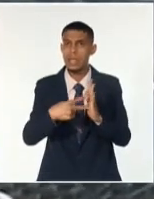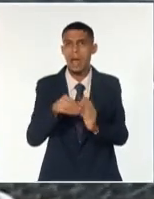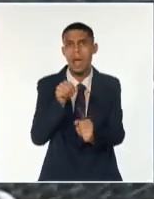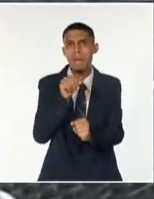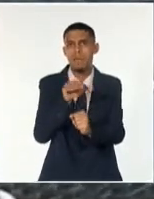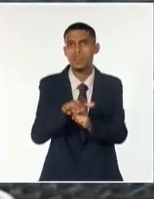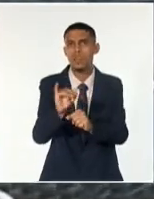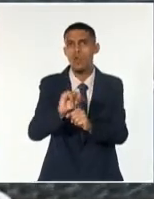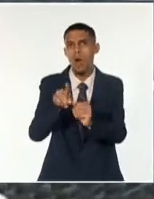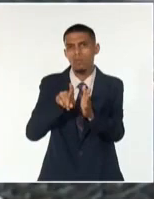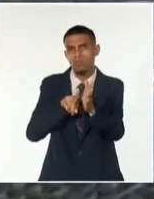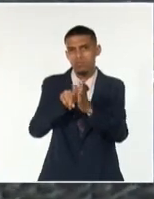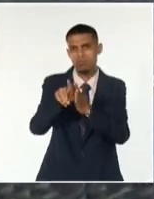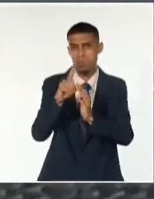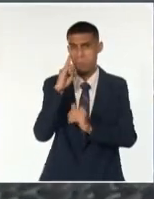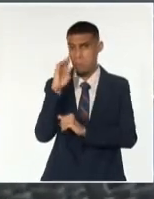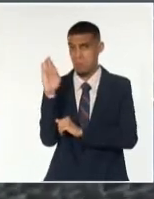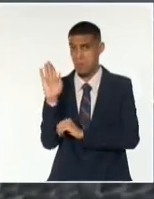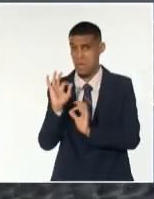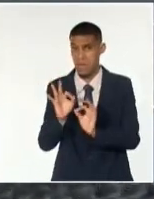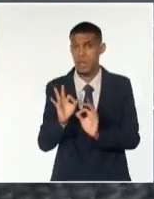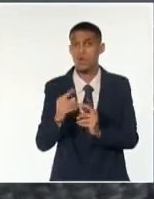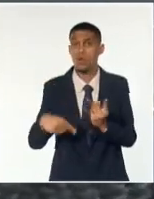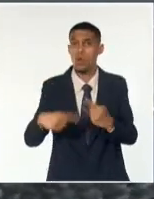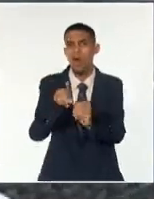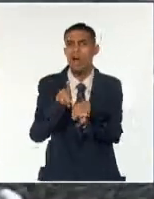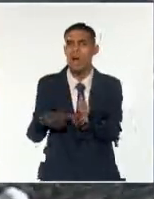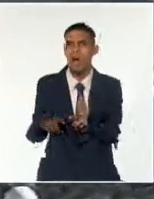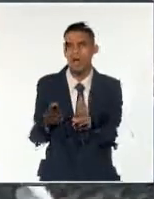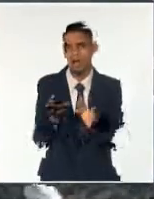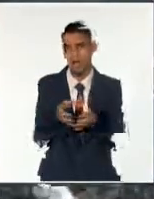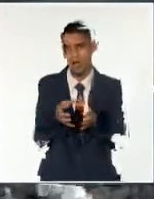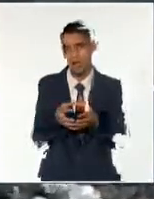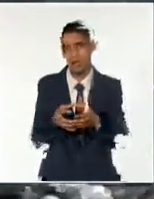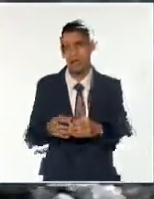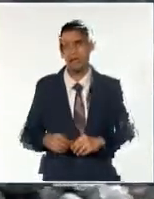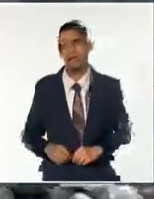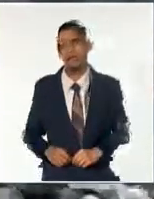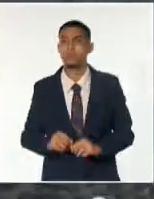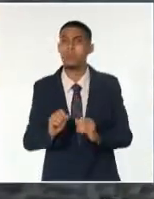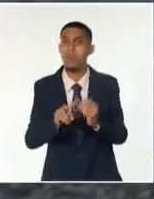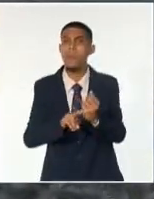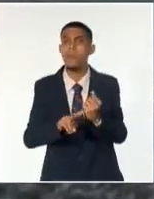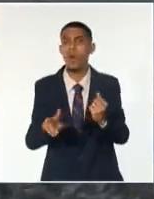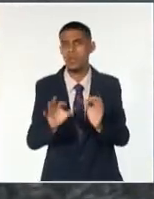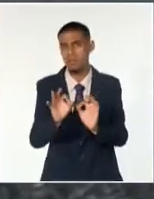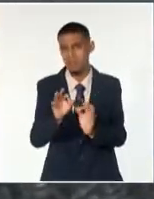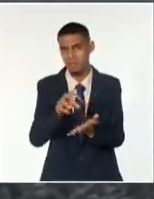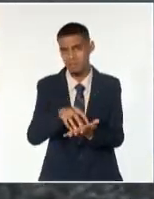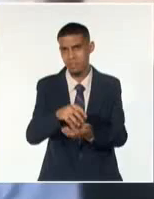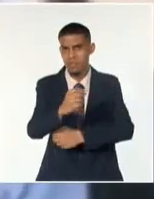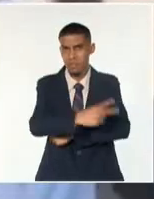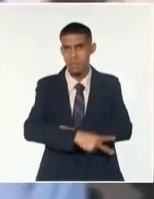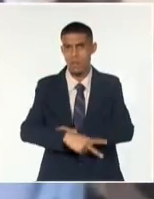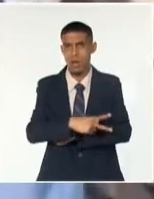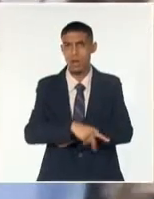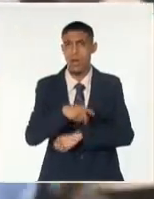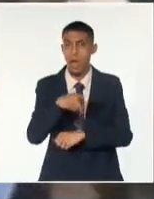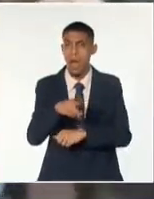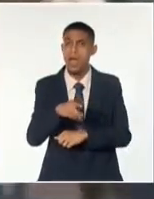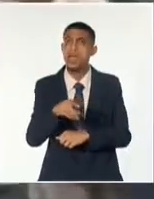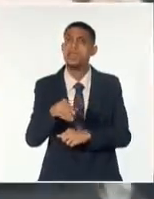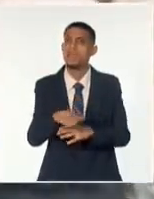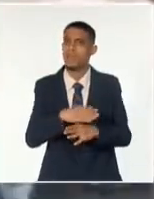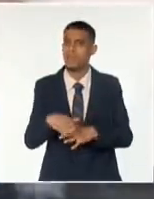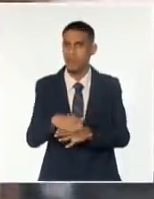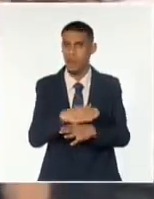misiles y artillería contra los enclaves de los radicales en la provincia de Idlib, desde donde fueron lanzados los